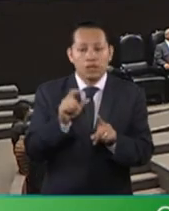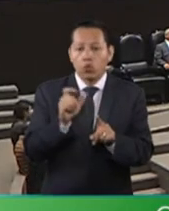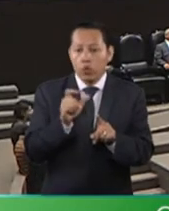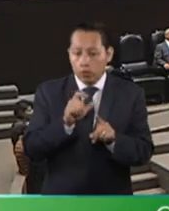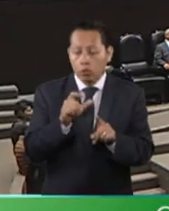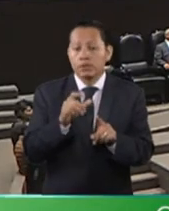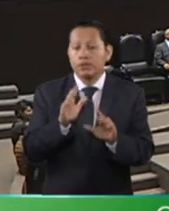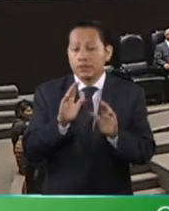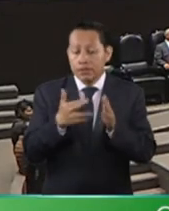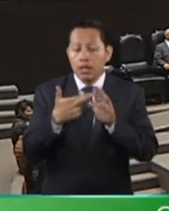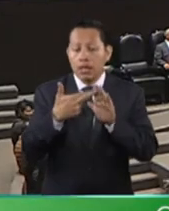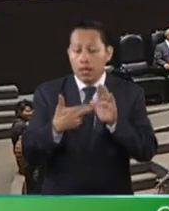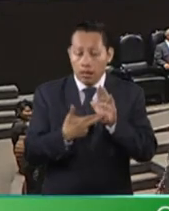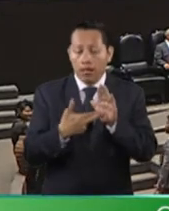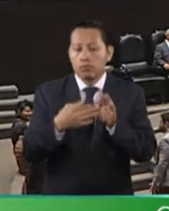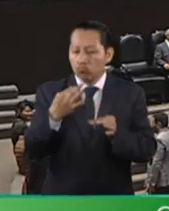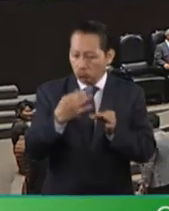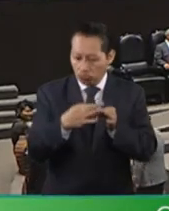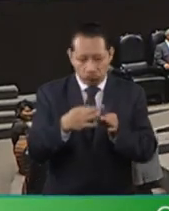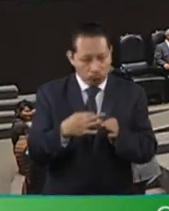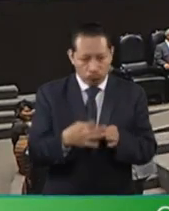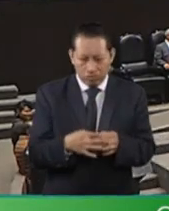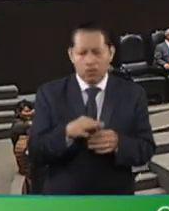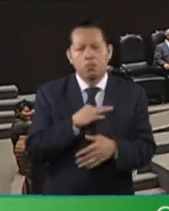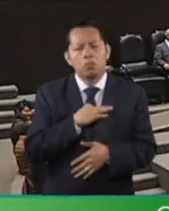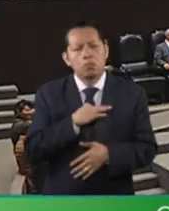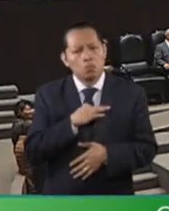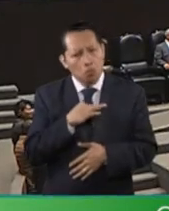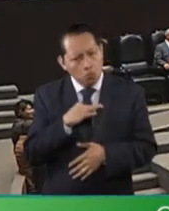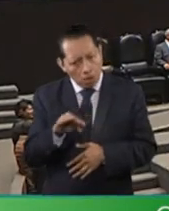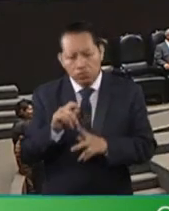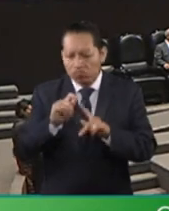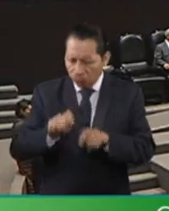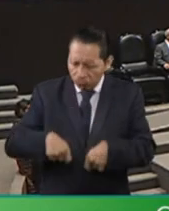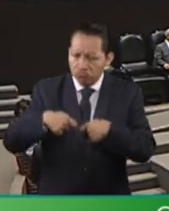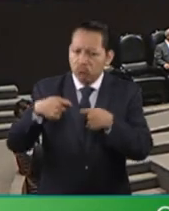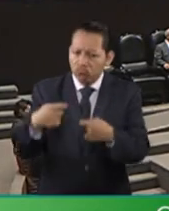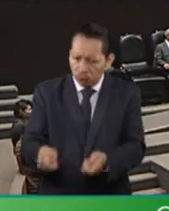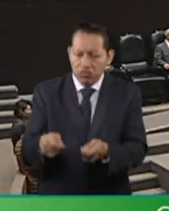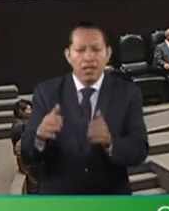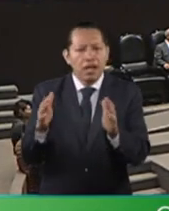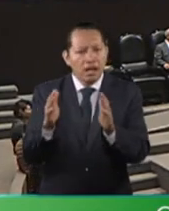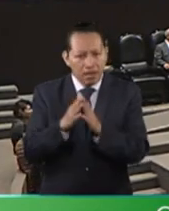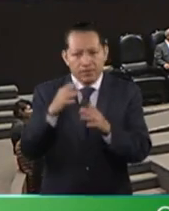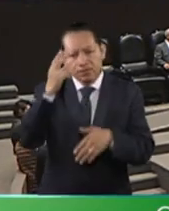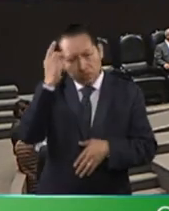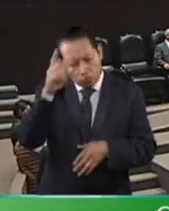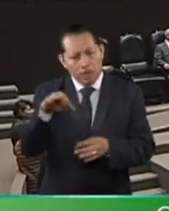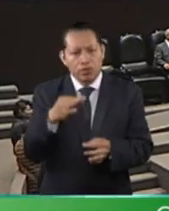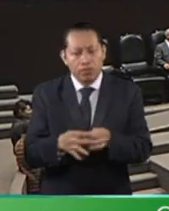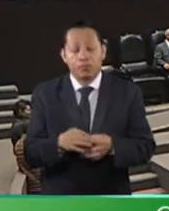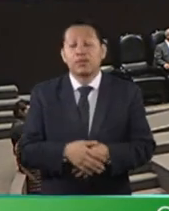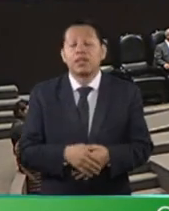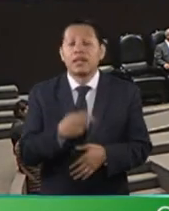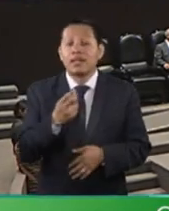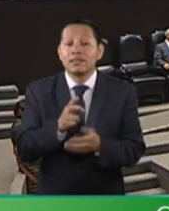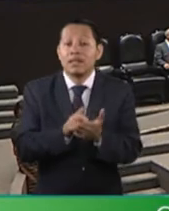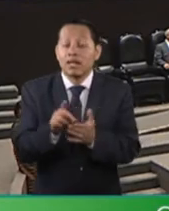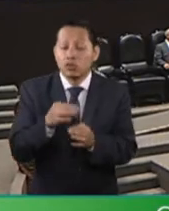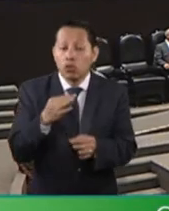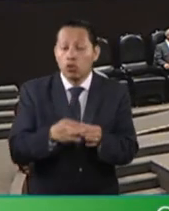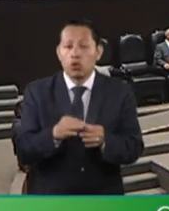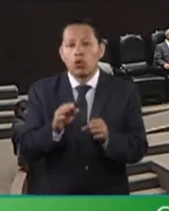cumplir los términos establecidos podrán convertirse en dueños de su propio hogar. Este derecho no puede